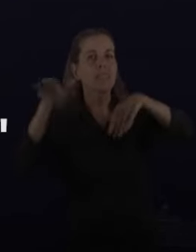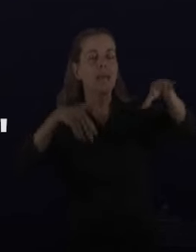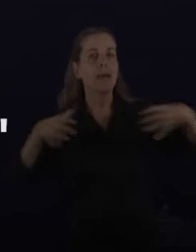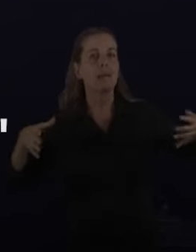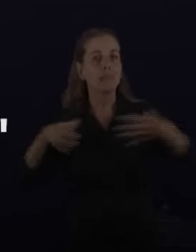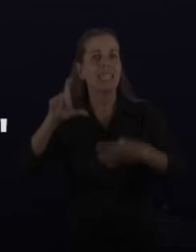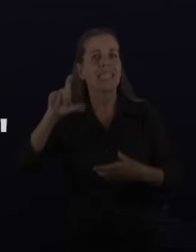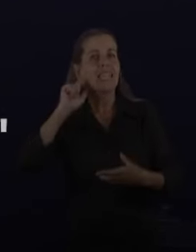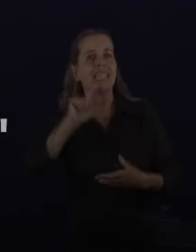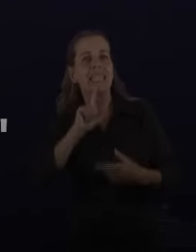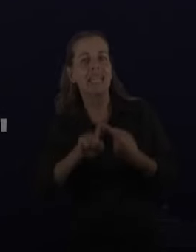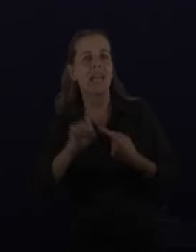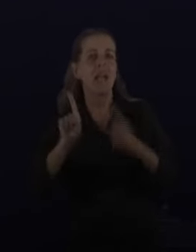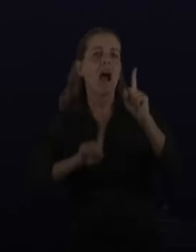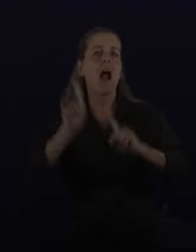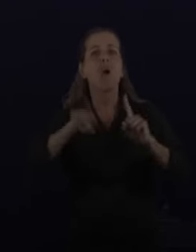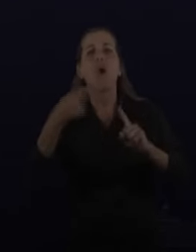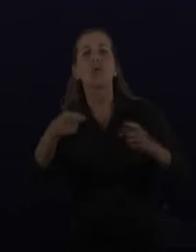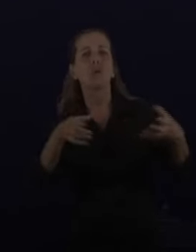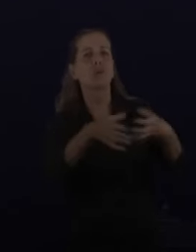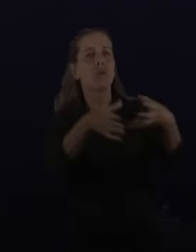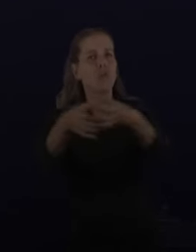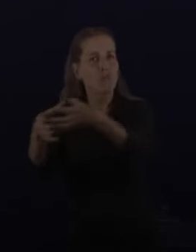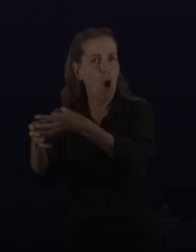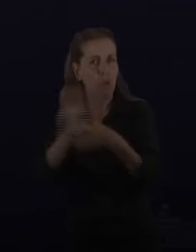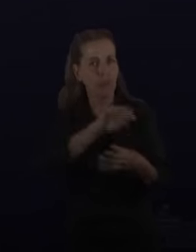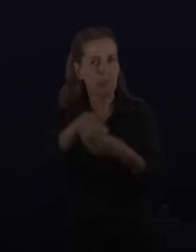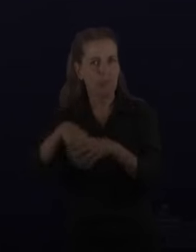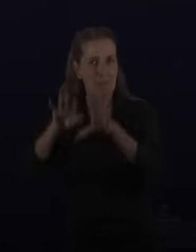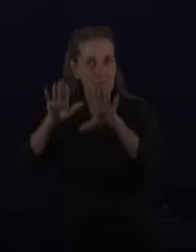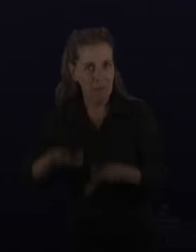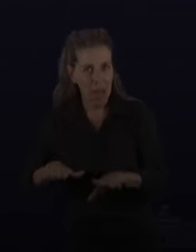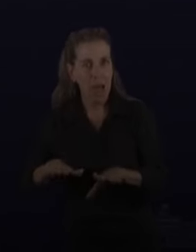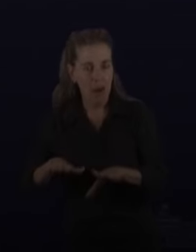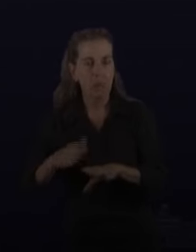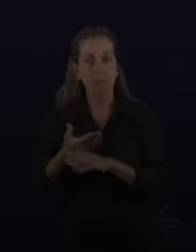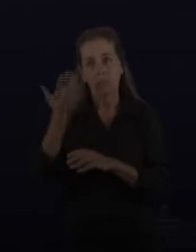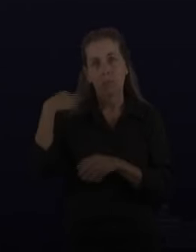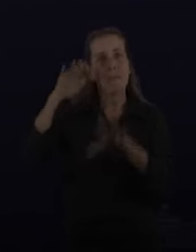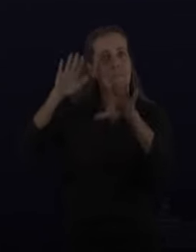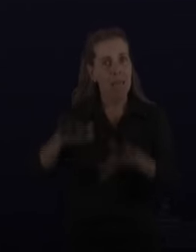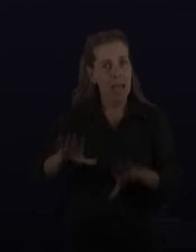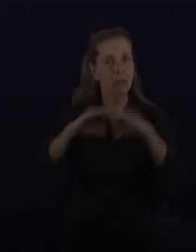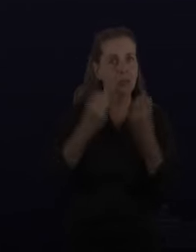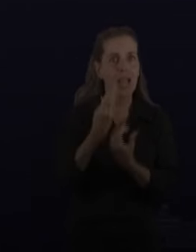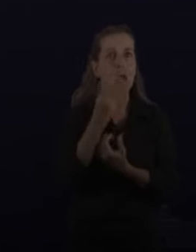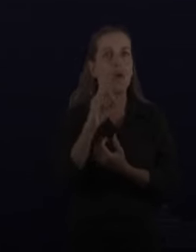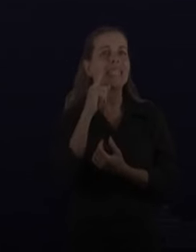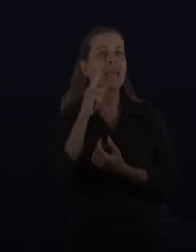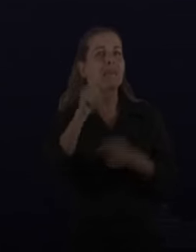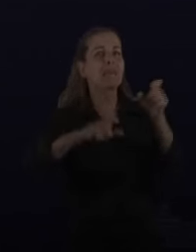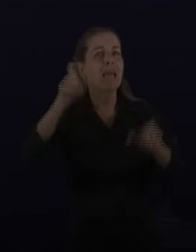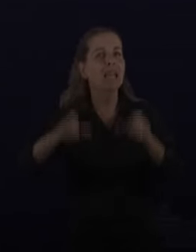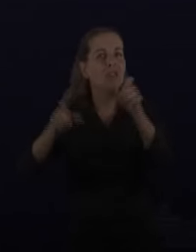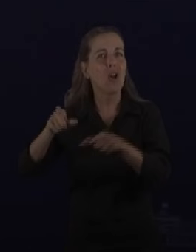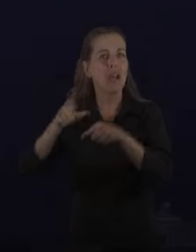CGT y algunos otros grupos que se adhirieron. El paro tuvo un acatamiento de 40.000 personas, que son las que vimos en la